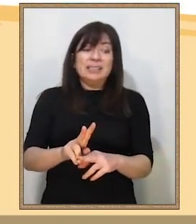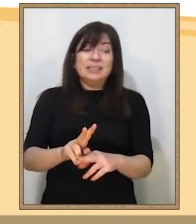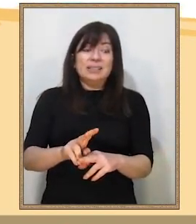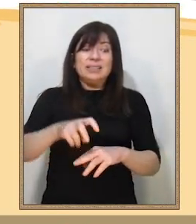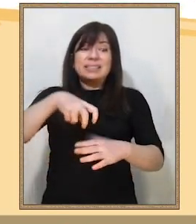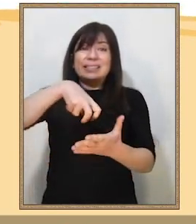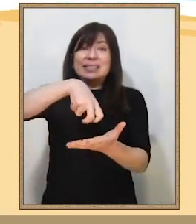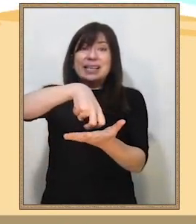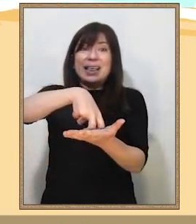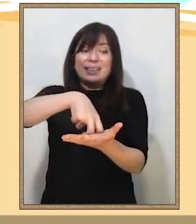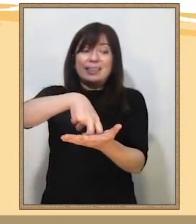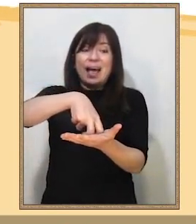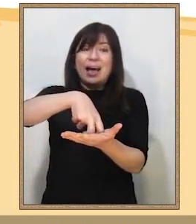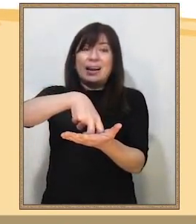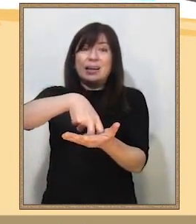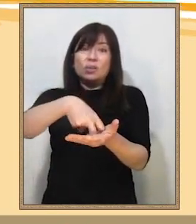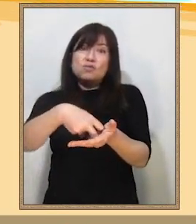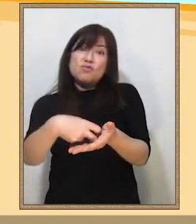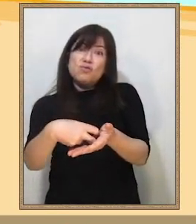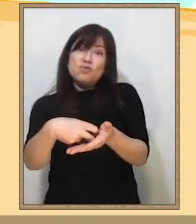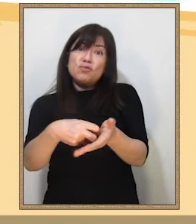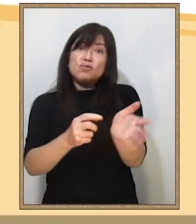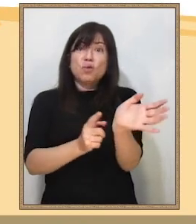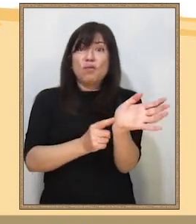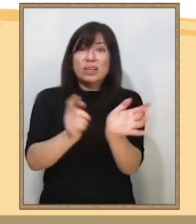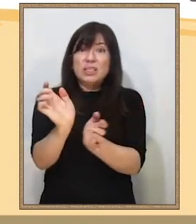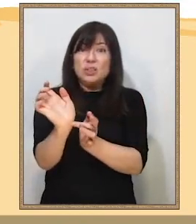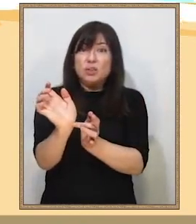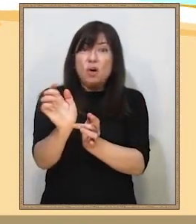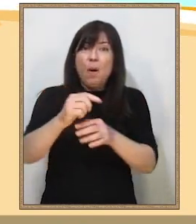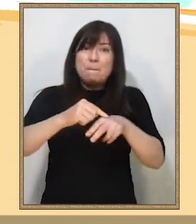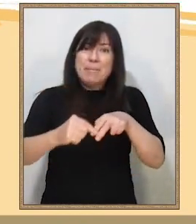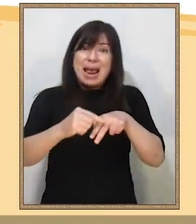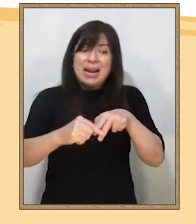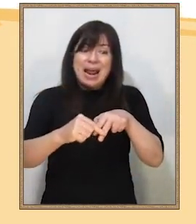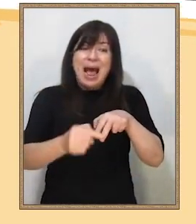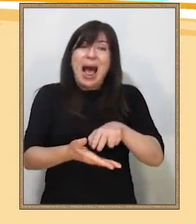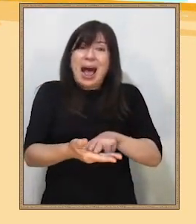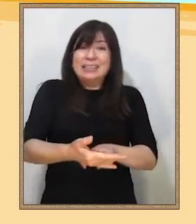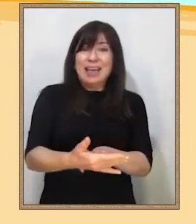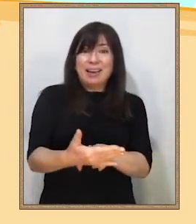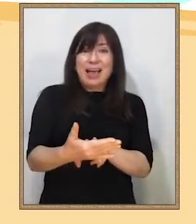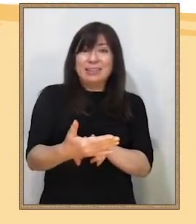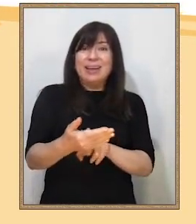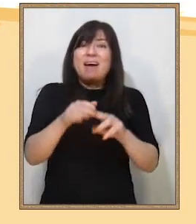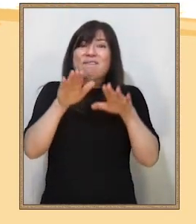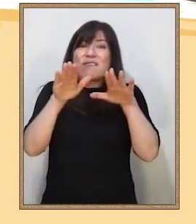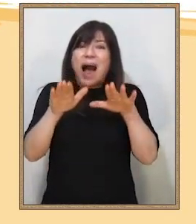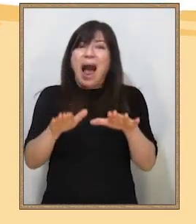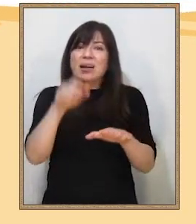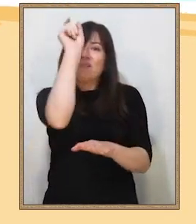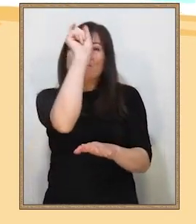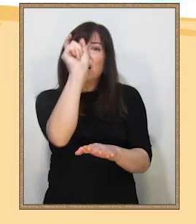en nuestros tobillos suavemente, estirando ahora piernas hacia adelante y vamos a bajar